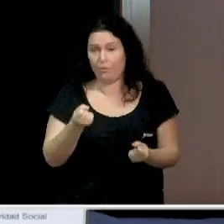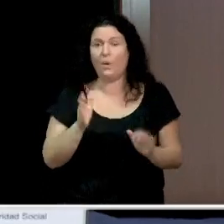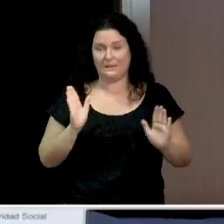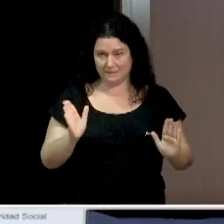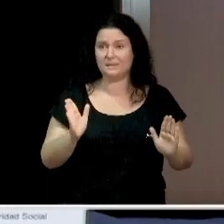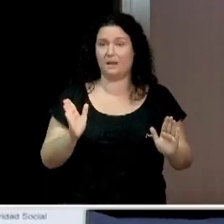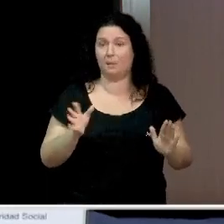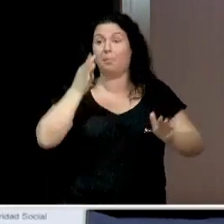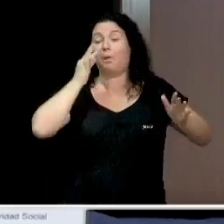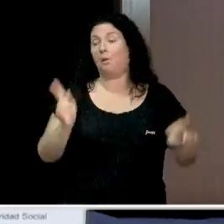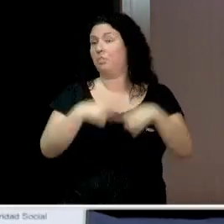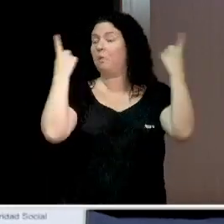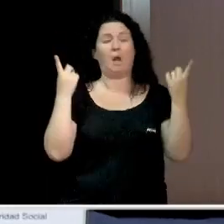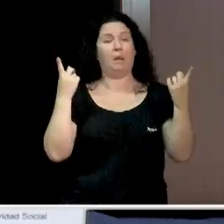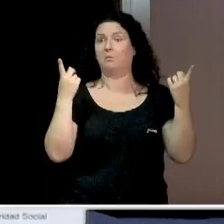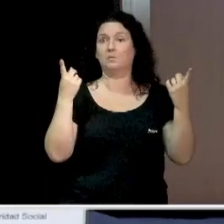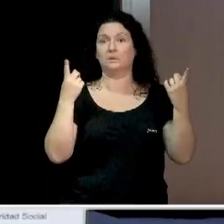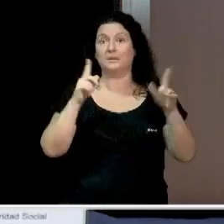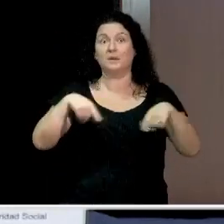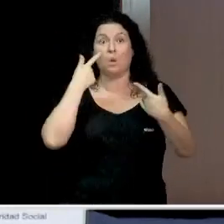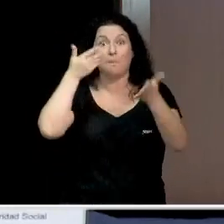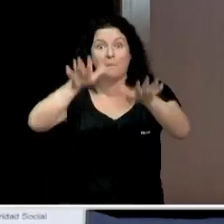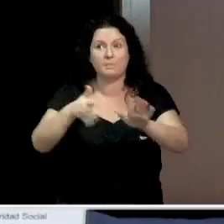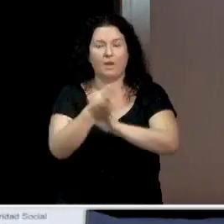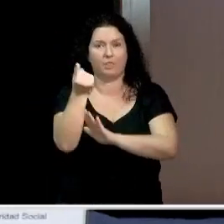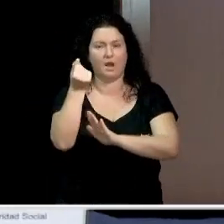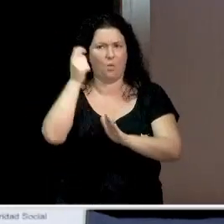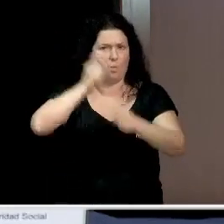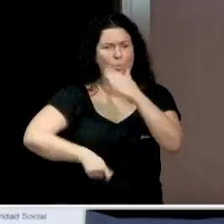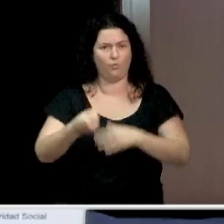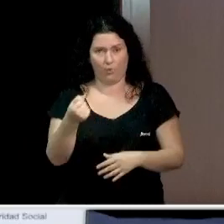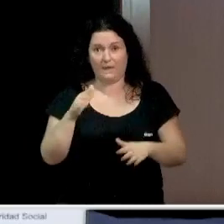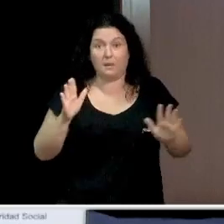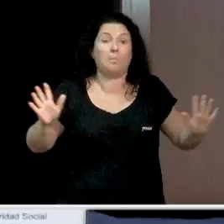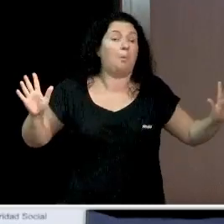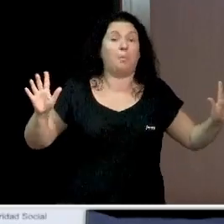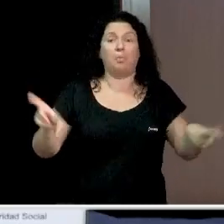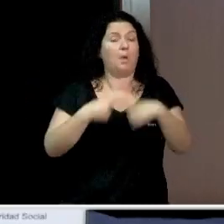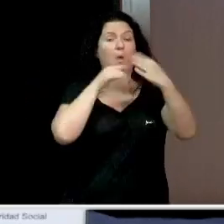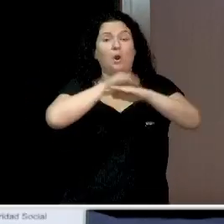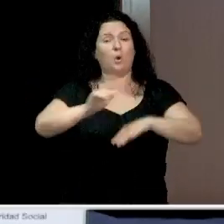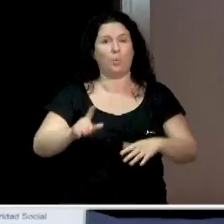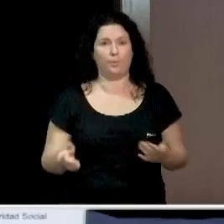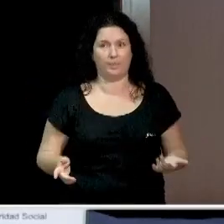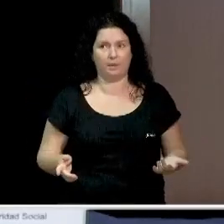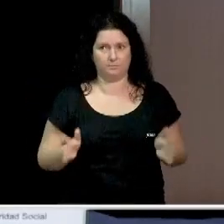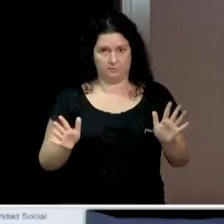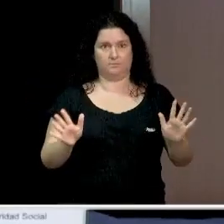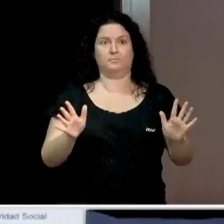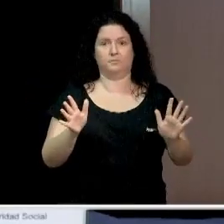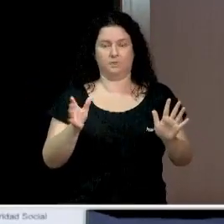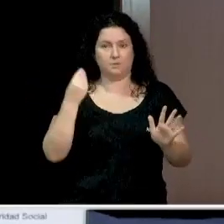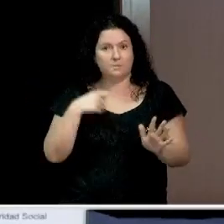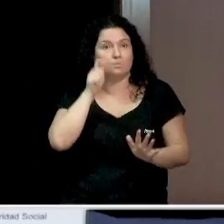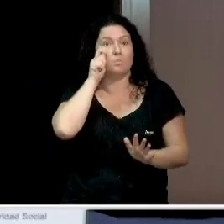Sanciones en el Orden Social, con importantes sanciones económicas y de otra índole. De ello da testimonio la actuación